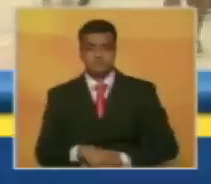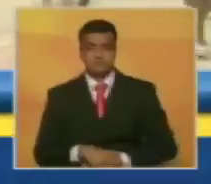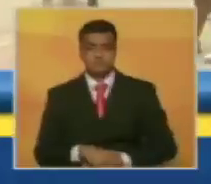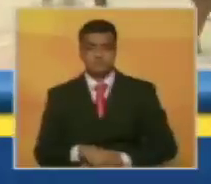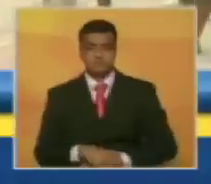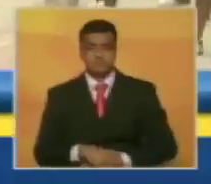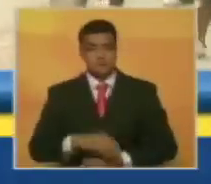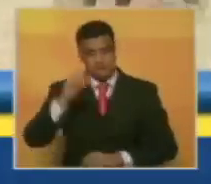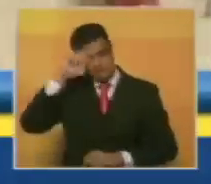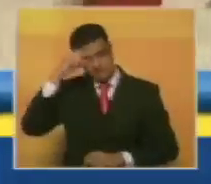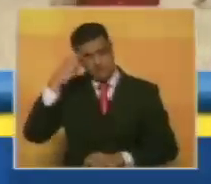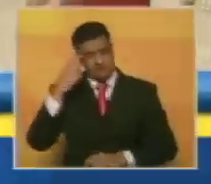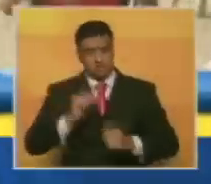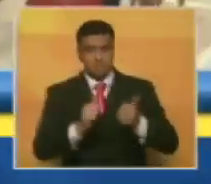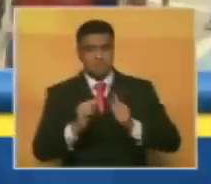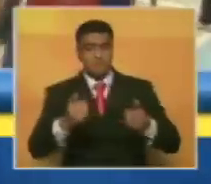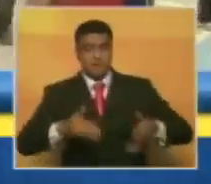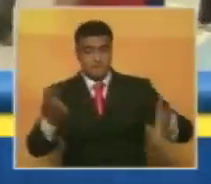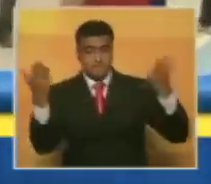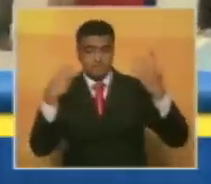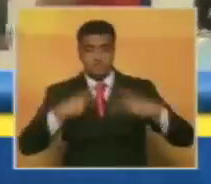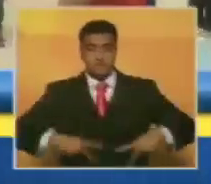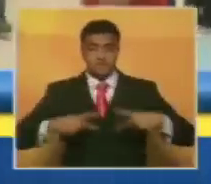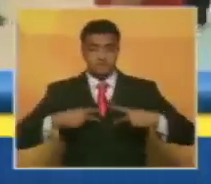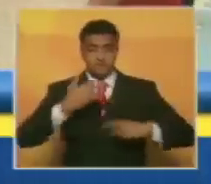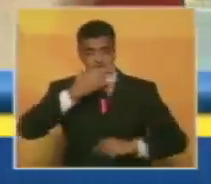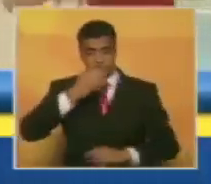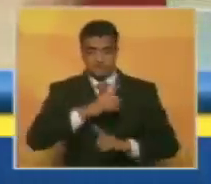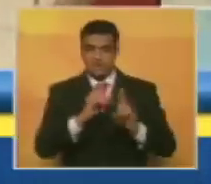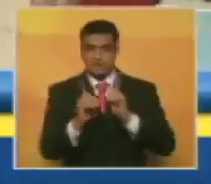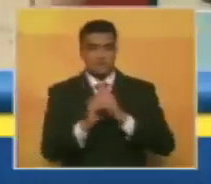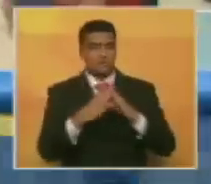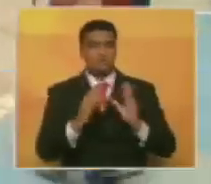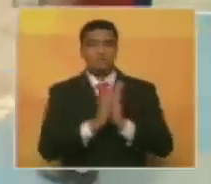los deportes Y esto es una promoción de vida confían en que lograrán el cambio para San Vicente